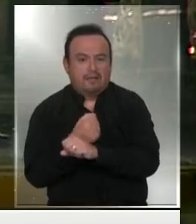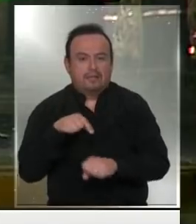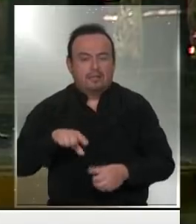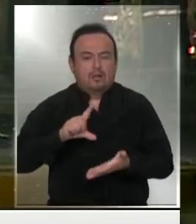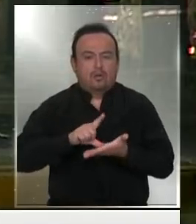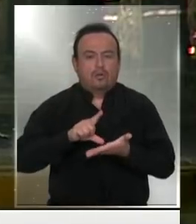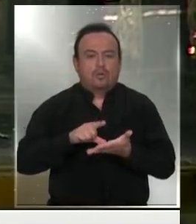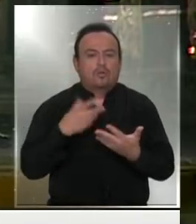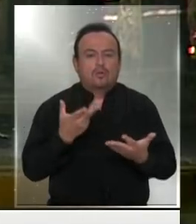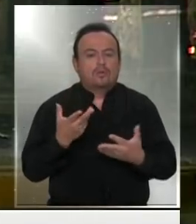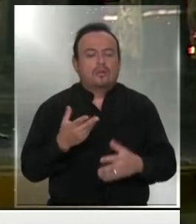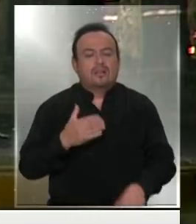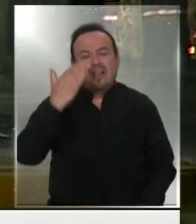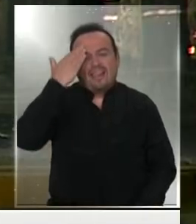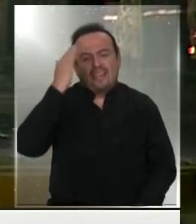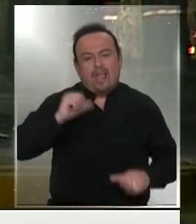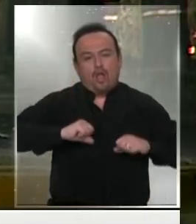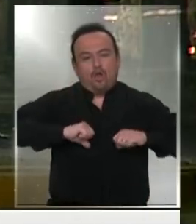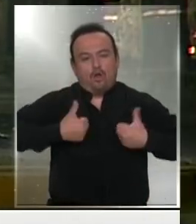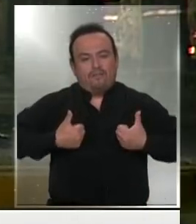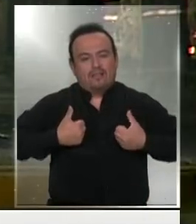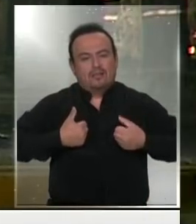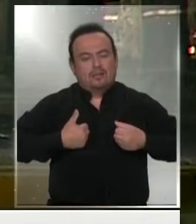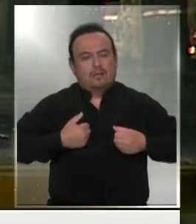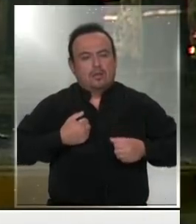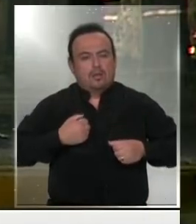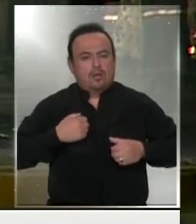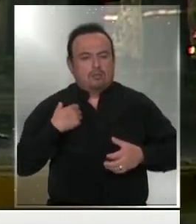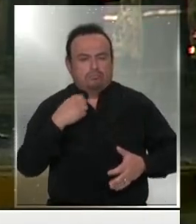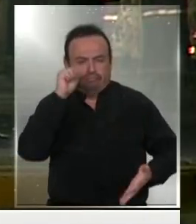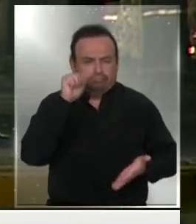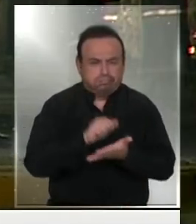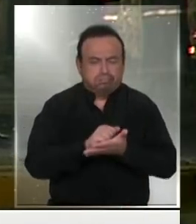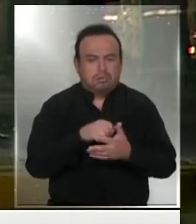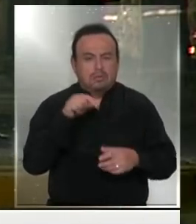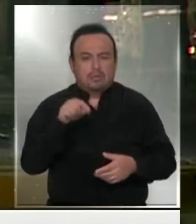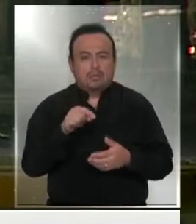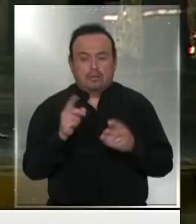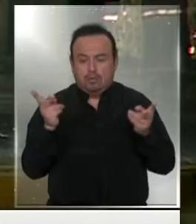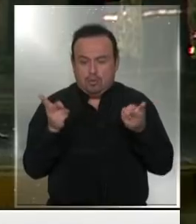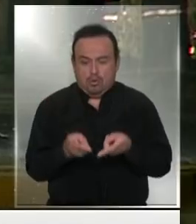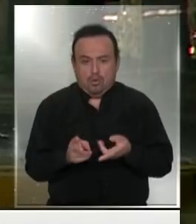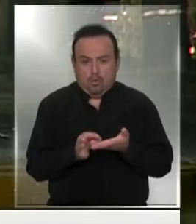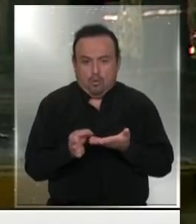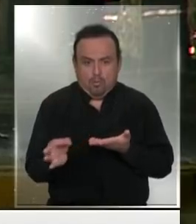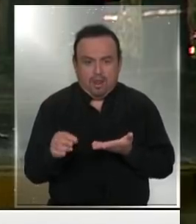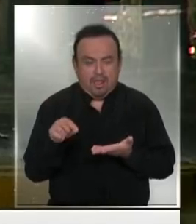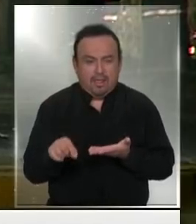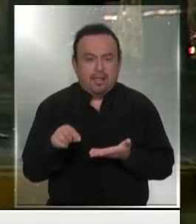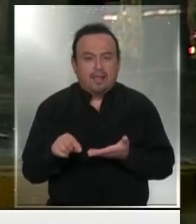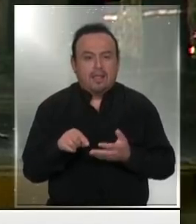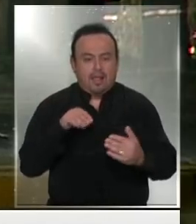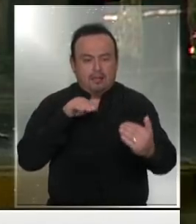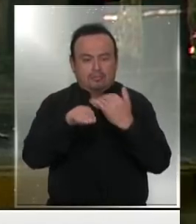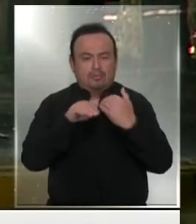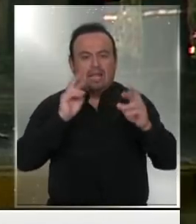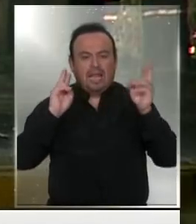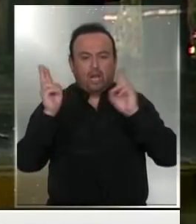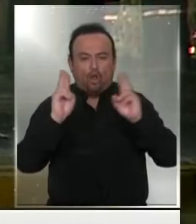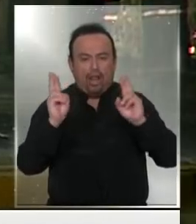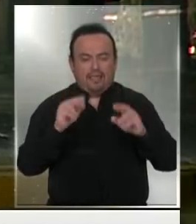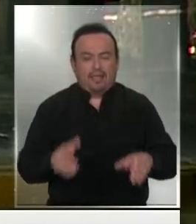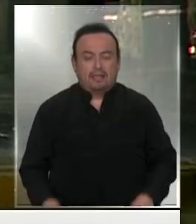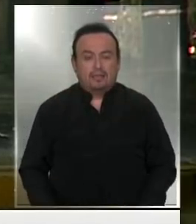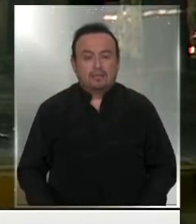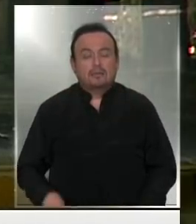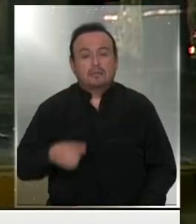en el contexto del Día del Joven Combatiente aquí en la comuna de Huechuraba, lo entendemos aquí entonces en la avenida Recoleta. Nosotros